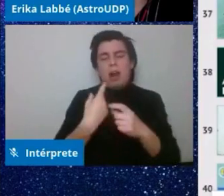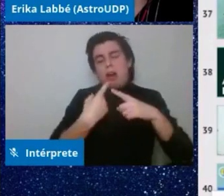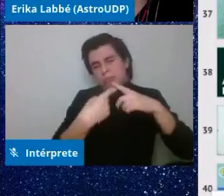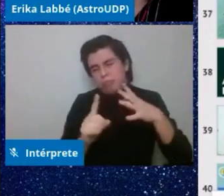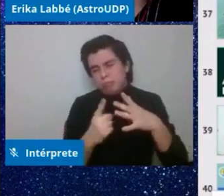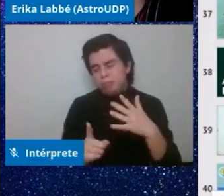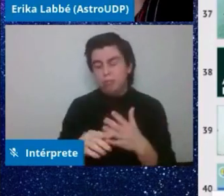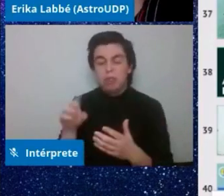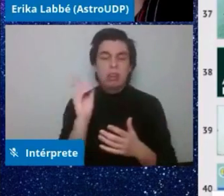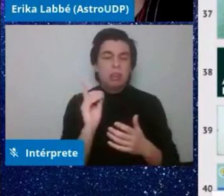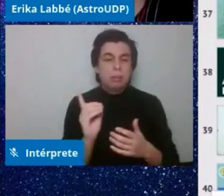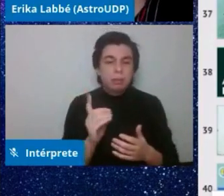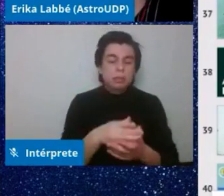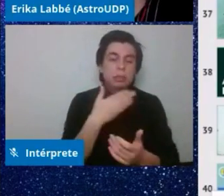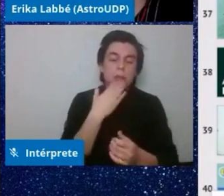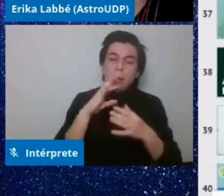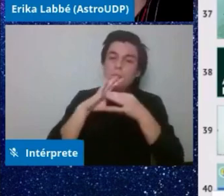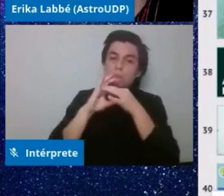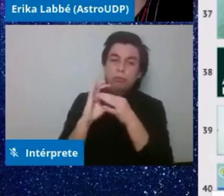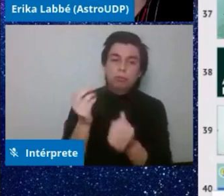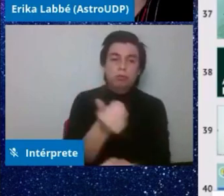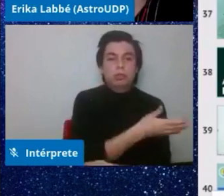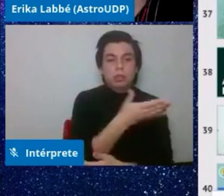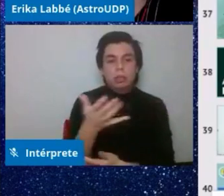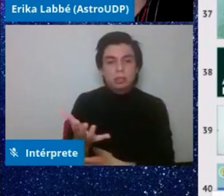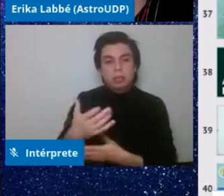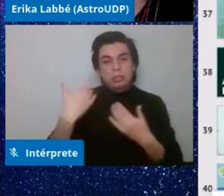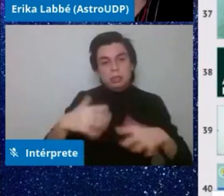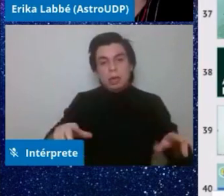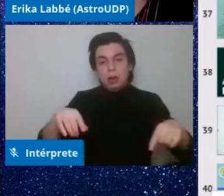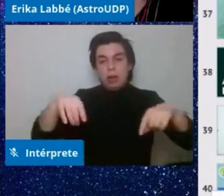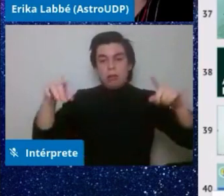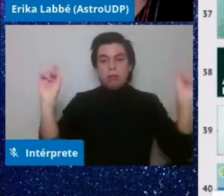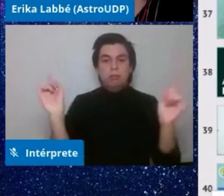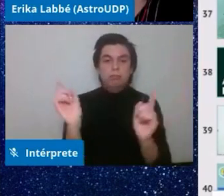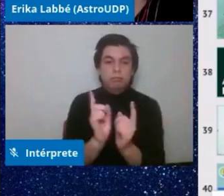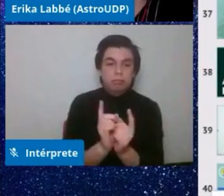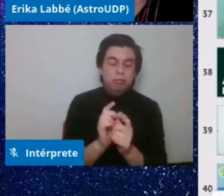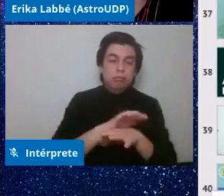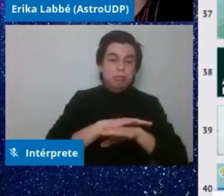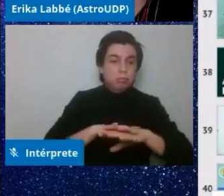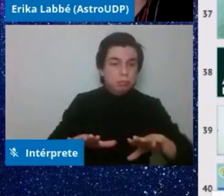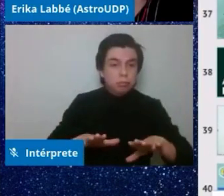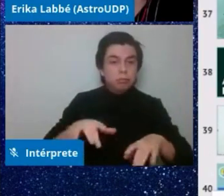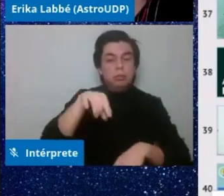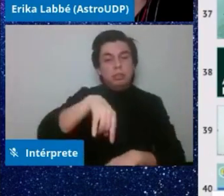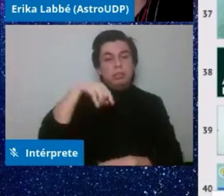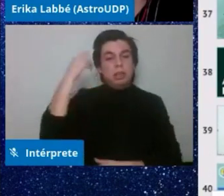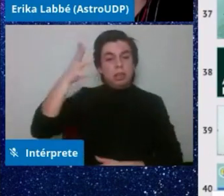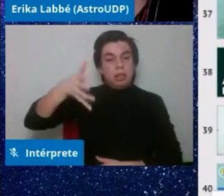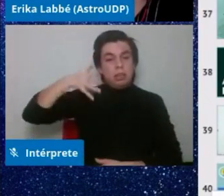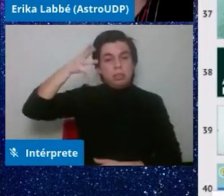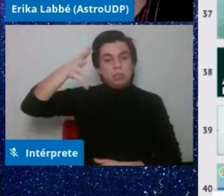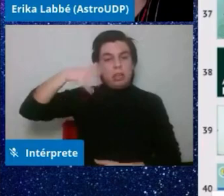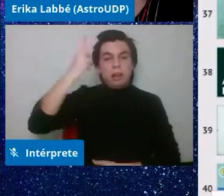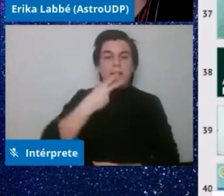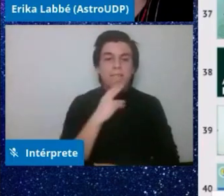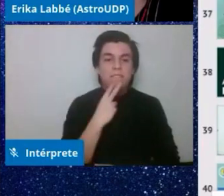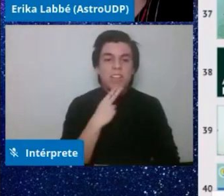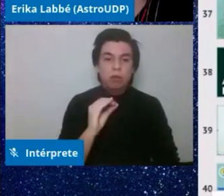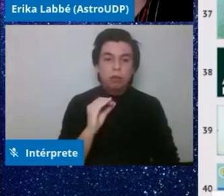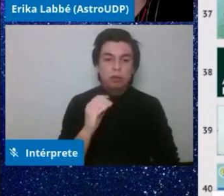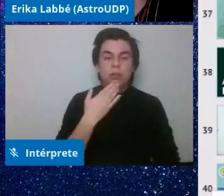también. Y estamos dando ya término a esta charla en vivo. ¿Mm? Agradecer